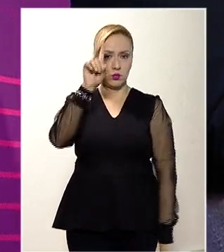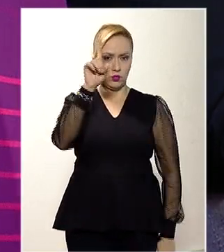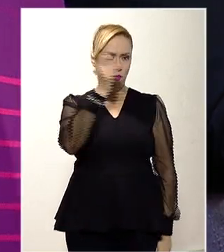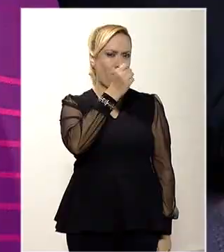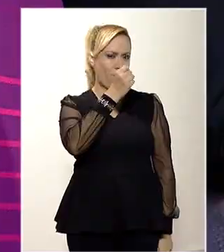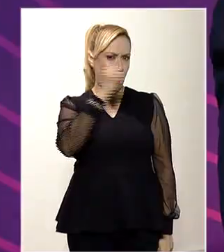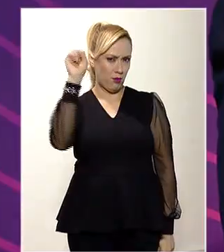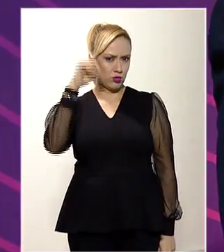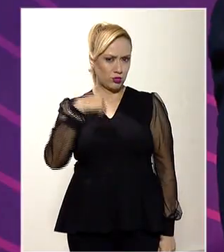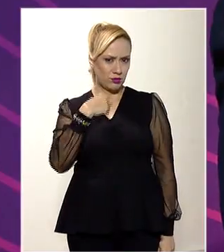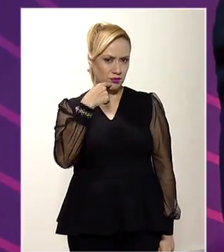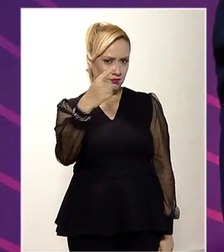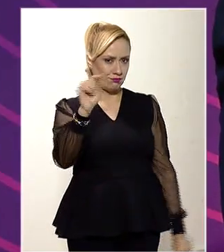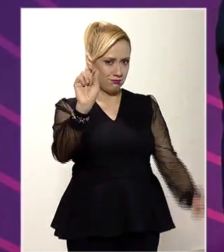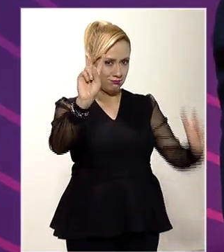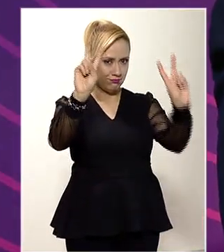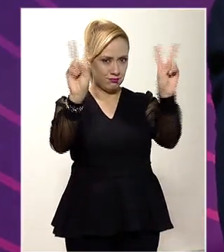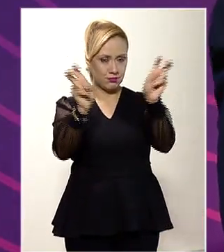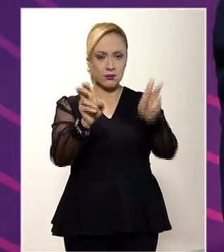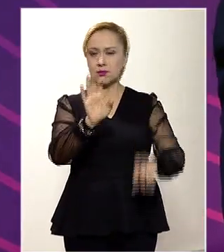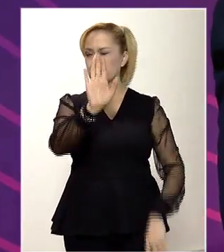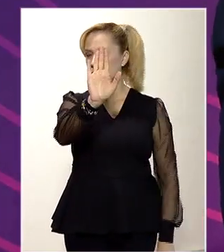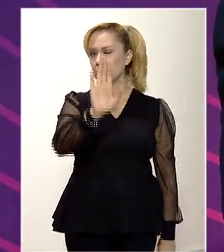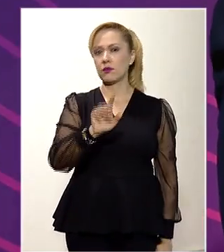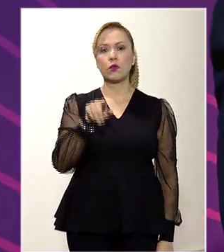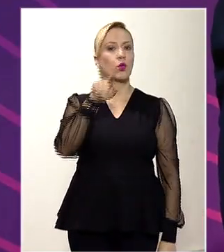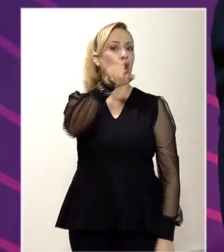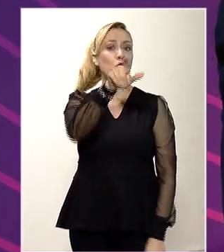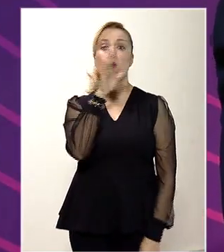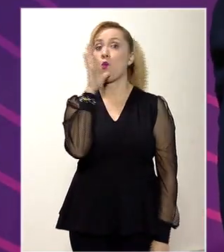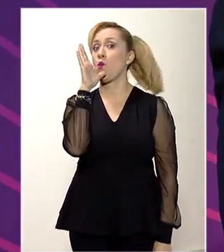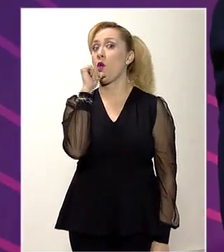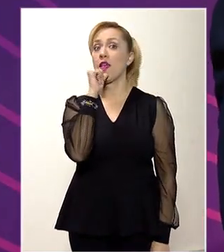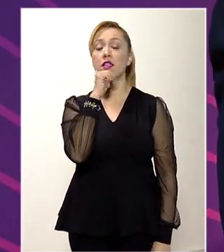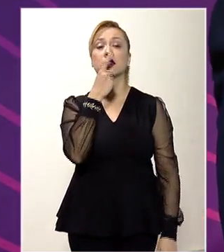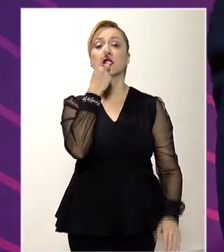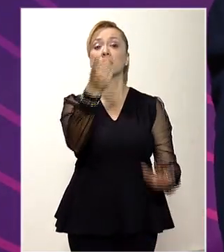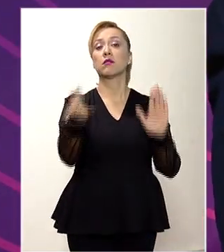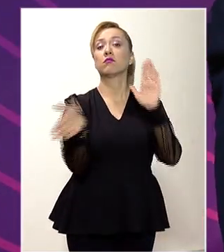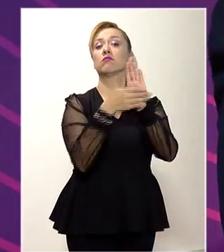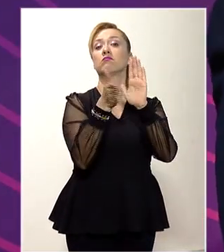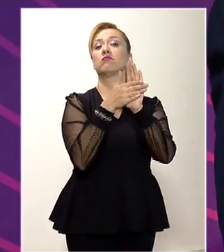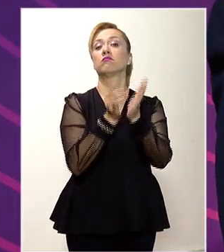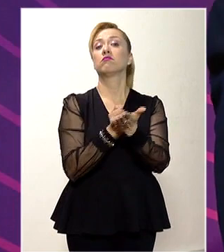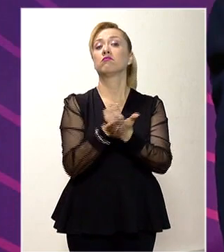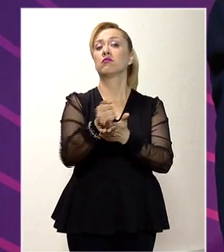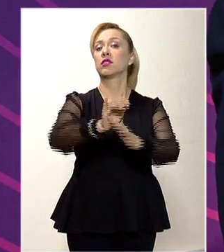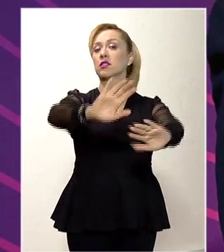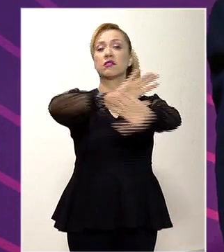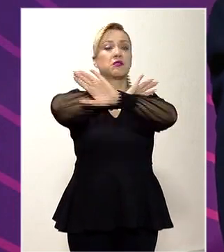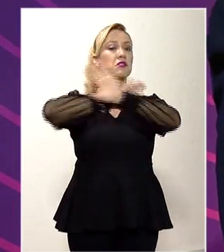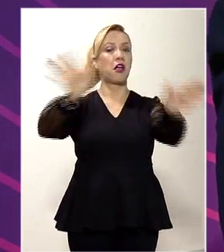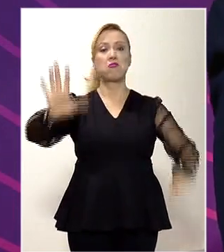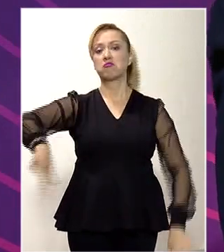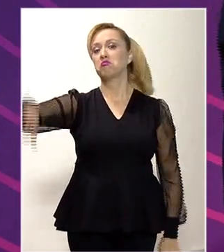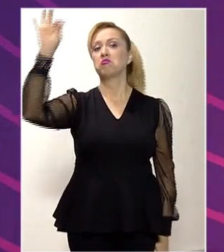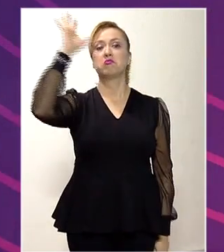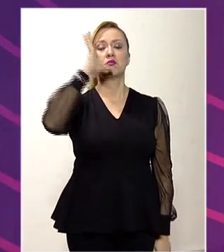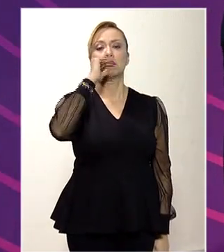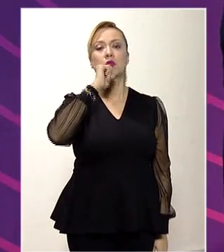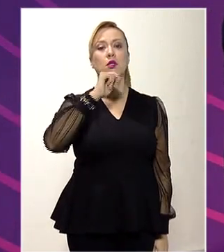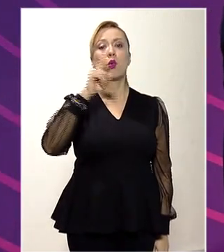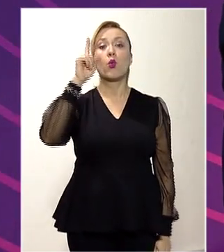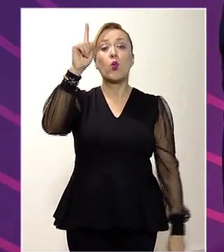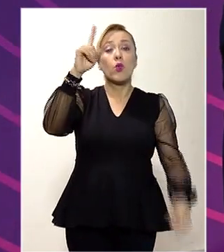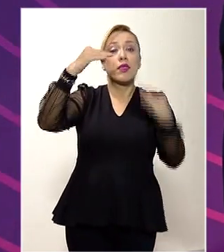que ahorita lo vamos a mencionar, ¿no? Que es tú no puedes fundamentar tu decisión de decir, ya materialmente yo no puedo encontrar a la persona, porque te lo diga